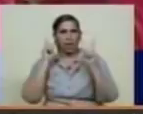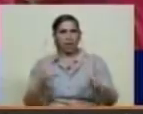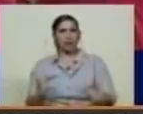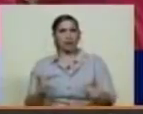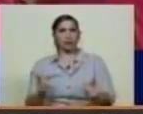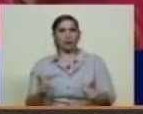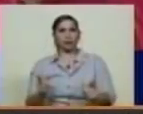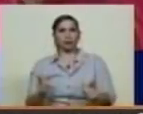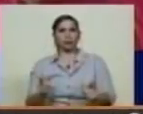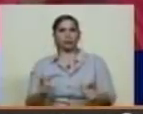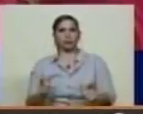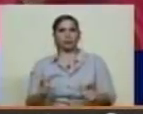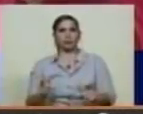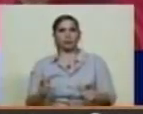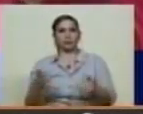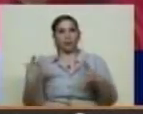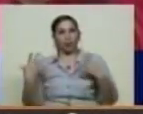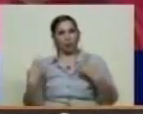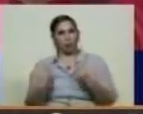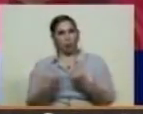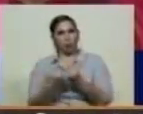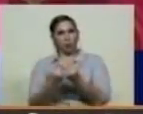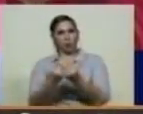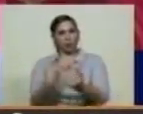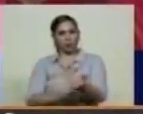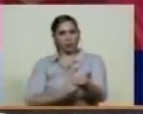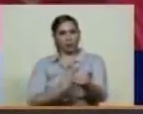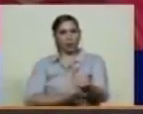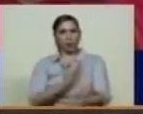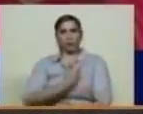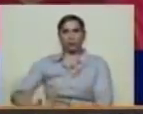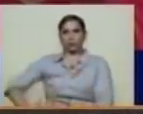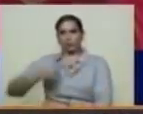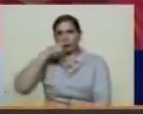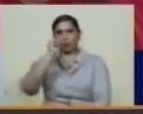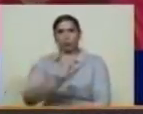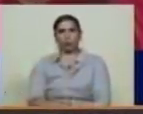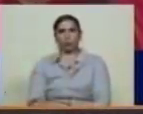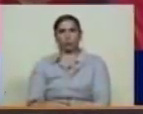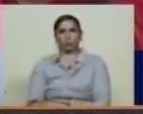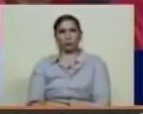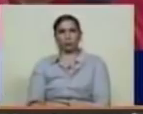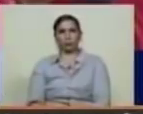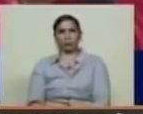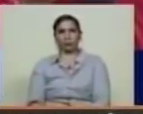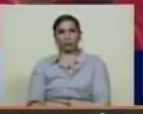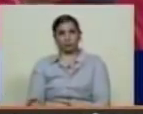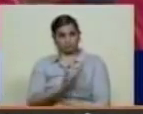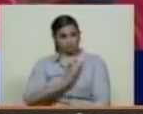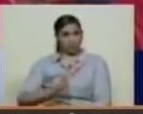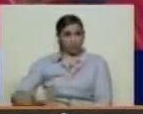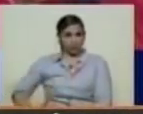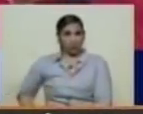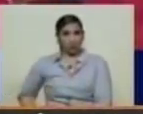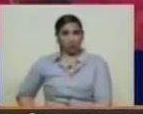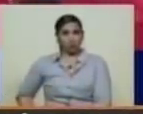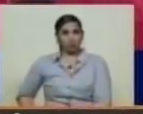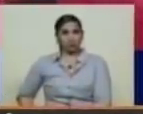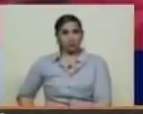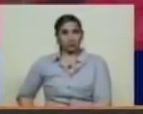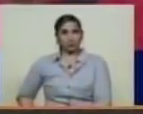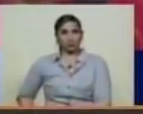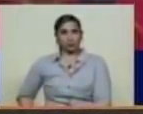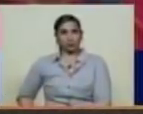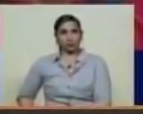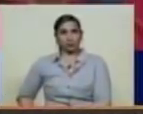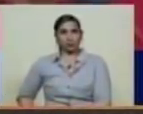ser libre y acompañar a nuestro hermano presidente Nicolás Maduro. El presidente Nicolás Maduro